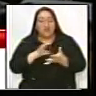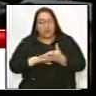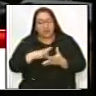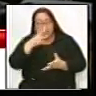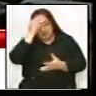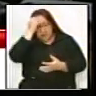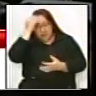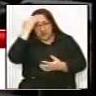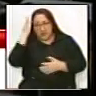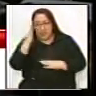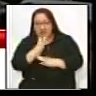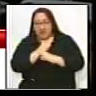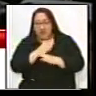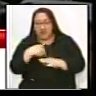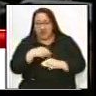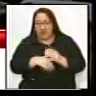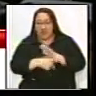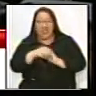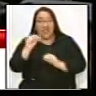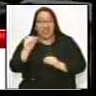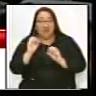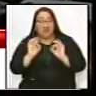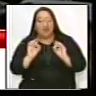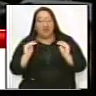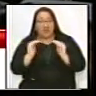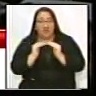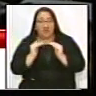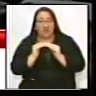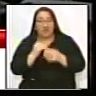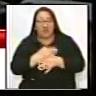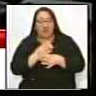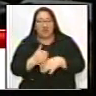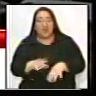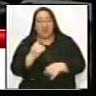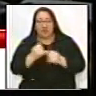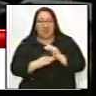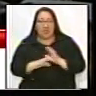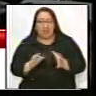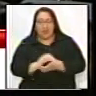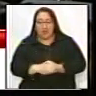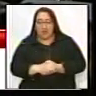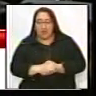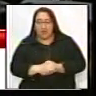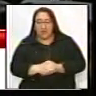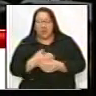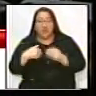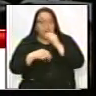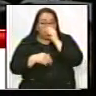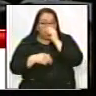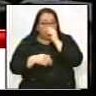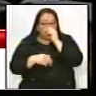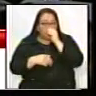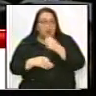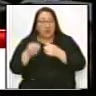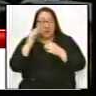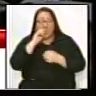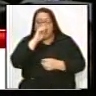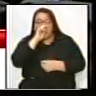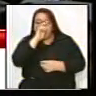a saber defender nuestros derechos. En ese mismo sentido, ya para terminar nuestra exposición,